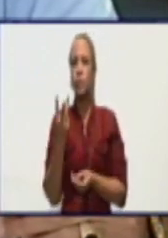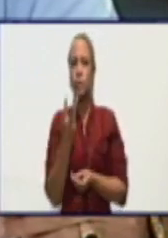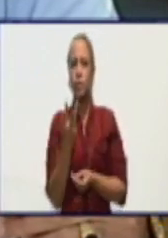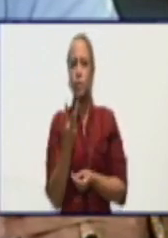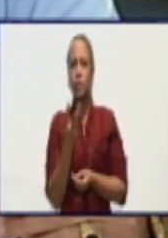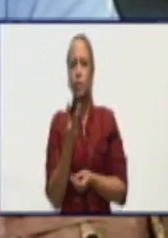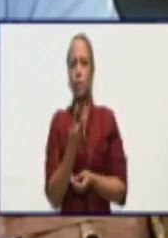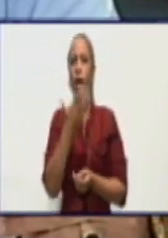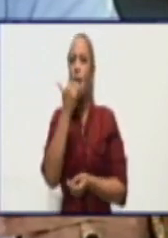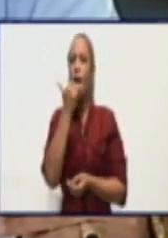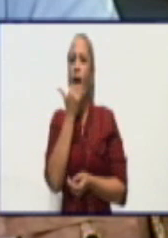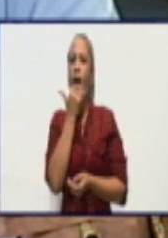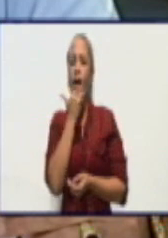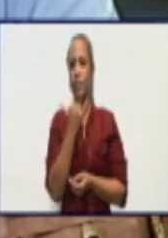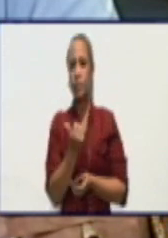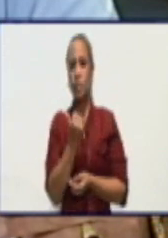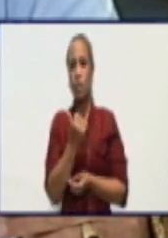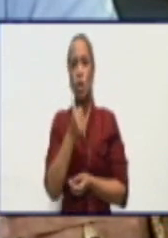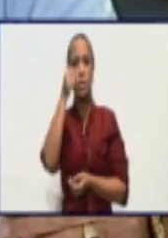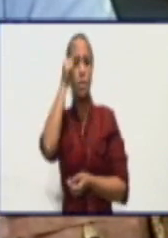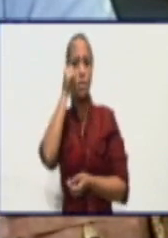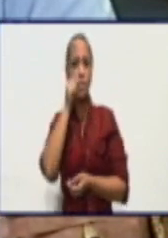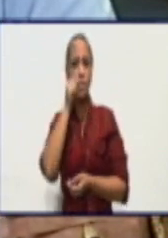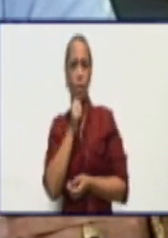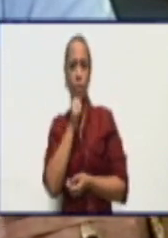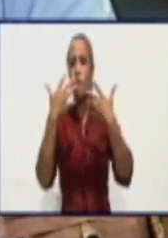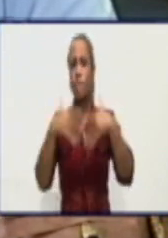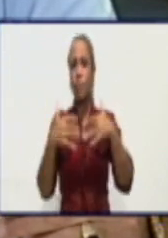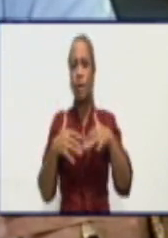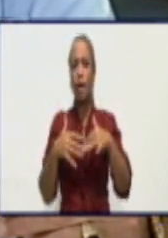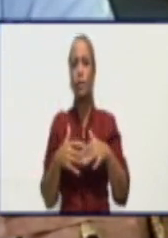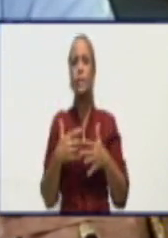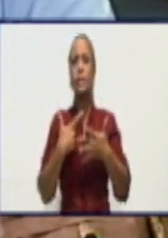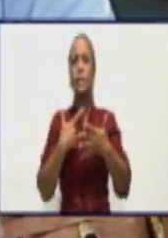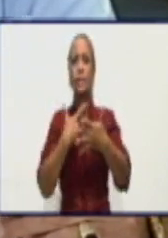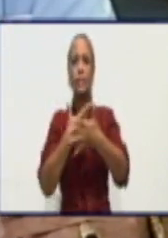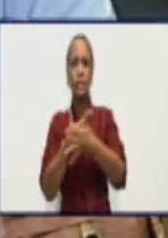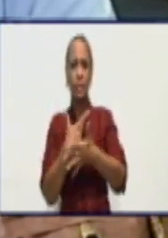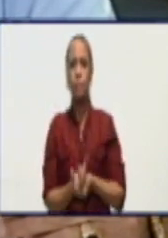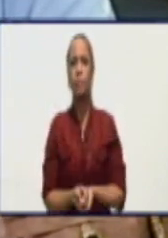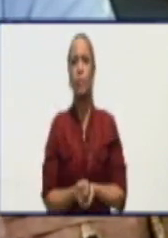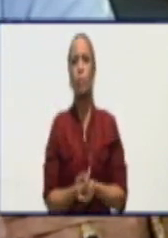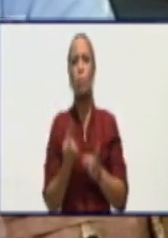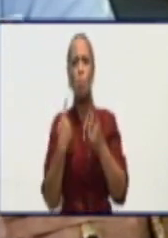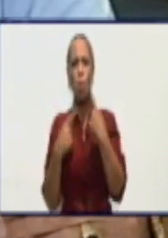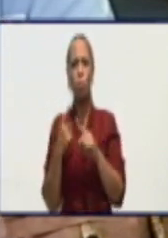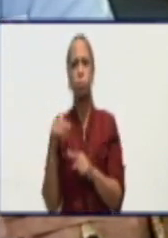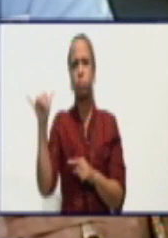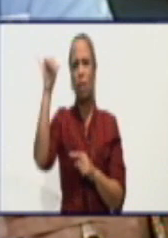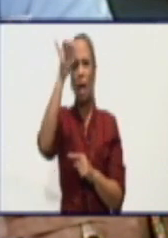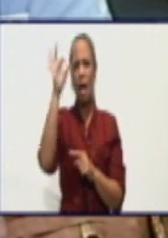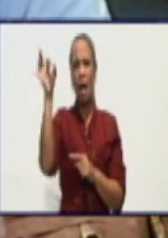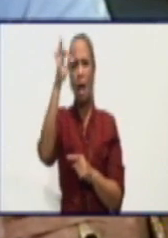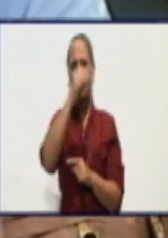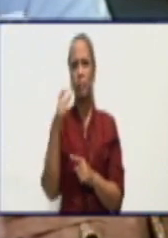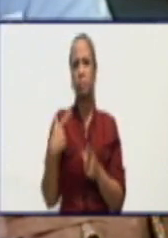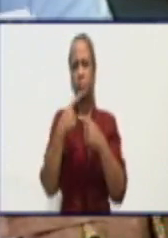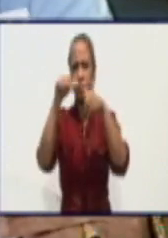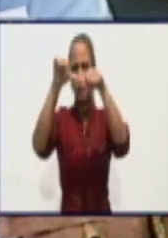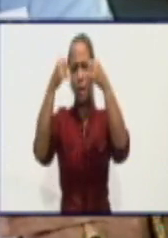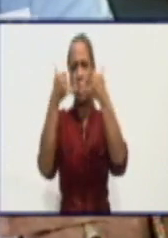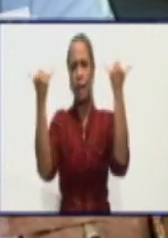afectación. El sábado, en la subestación de la fábrica de conservas de Yara, por un ave en la línea, a las 6:48 de la mañana, eso se restableció en